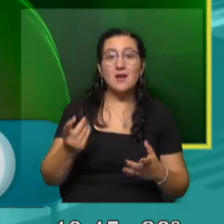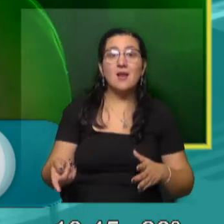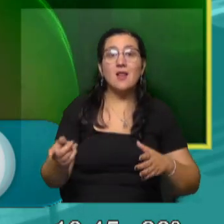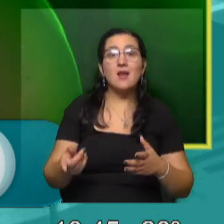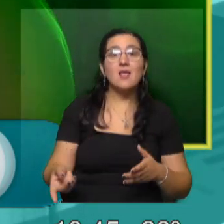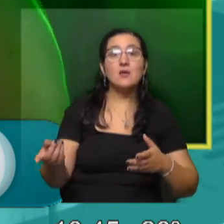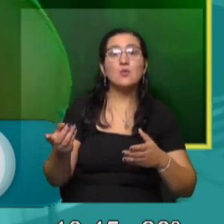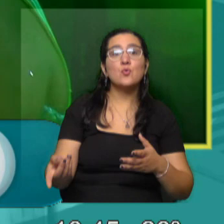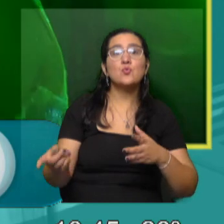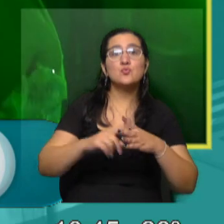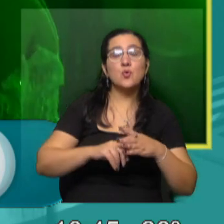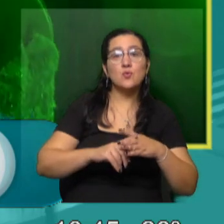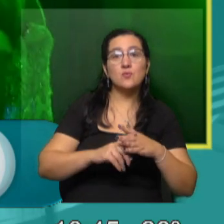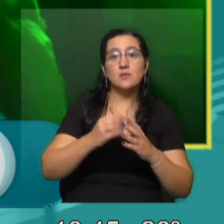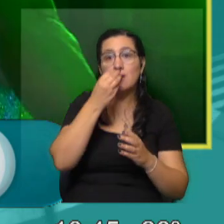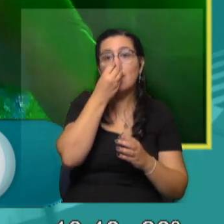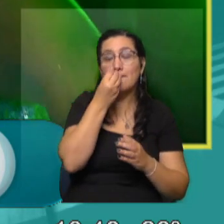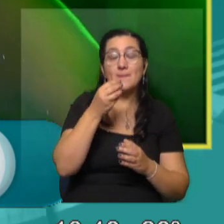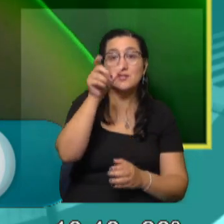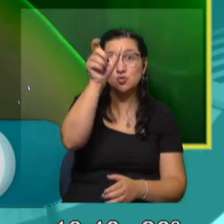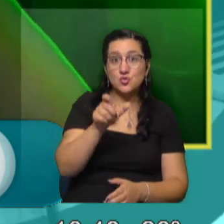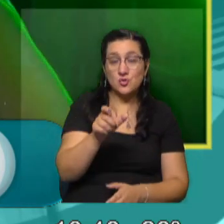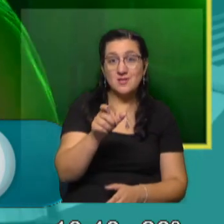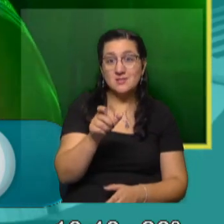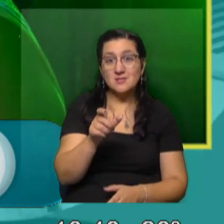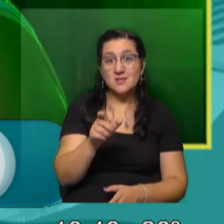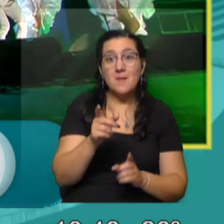de los personajes típicos contando parte de la historia,